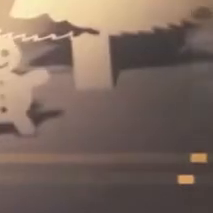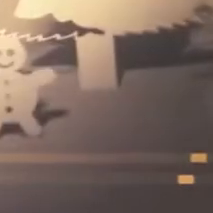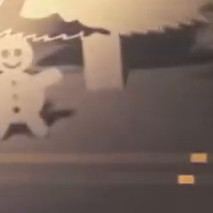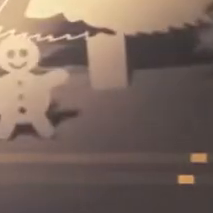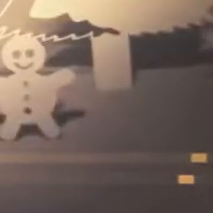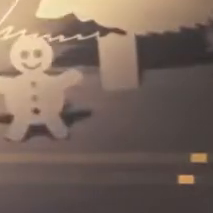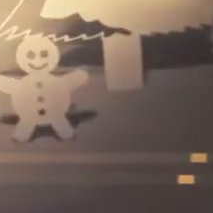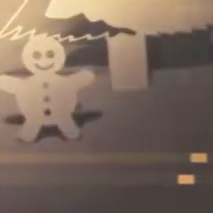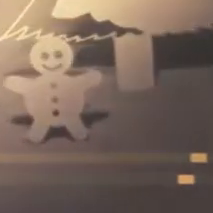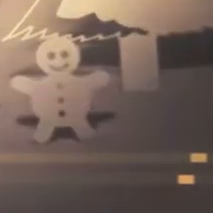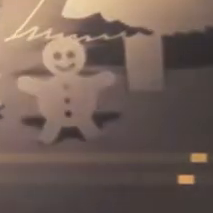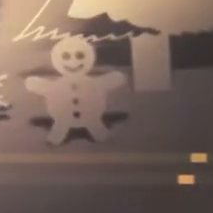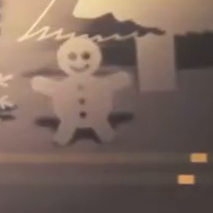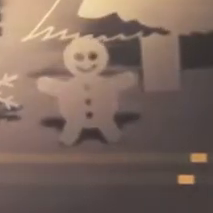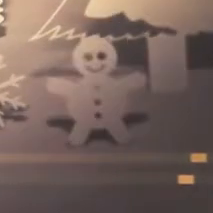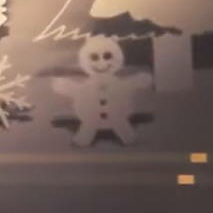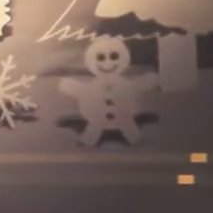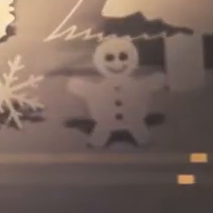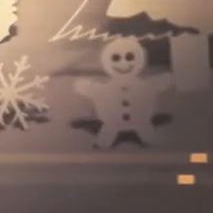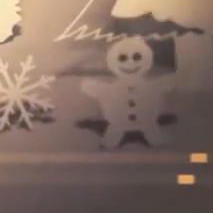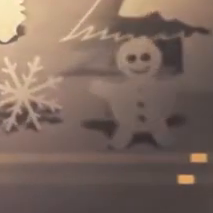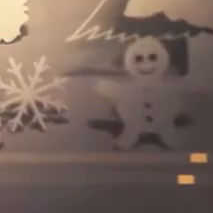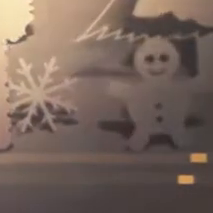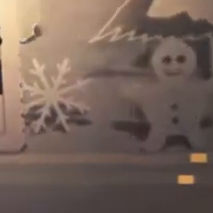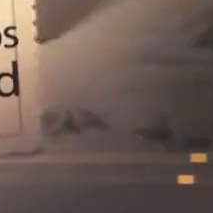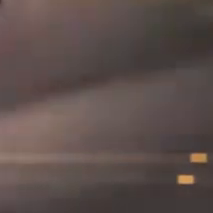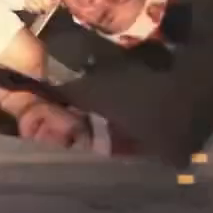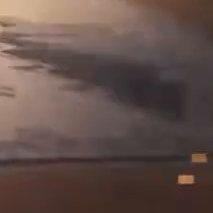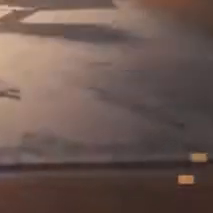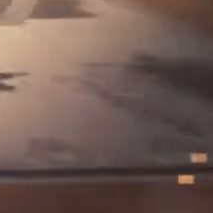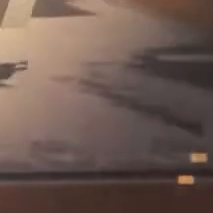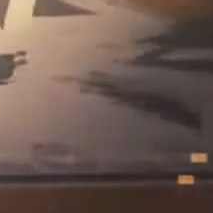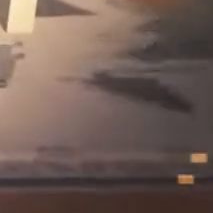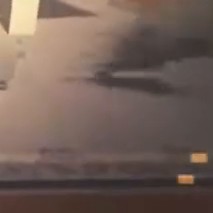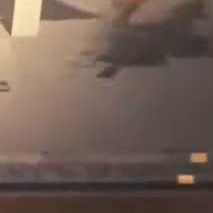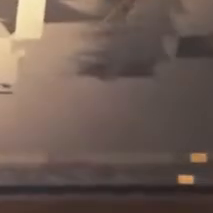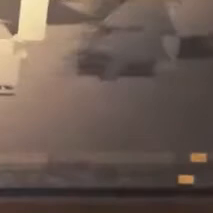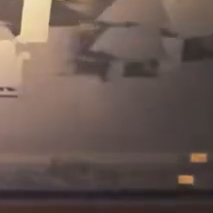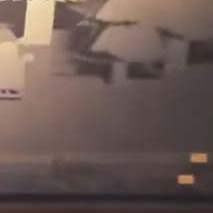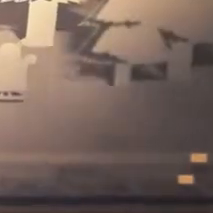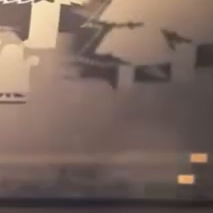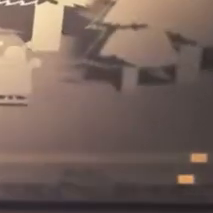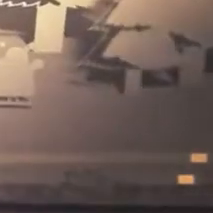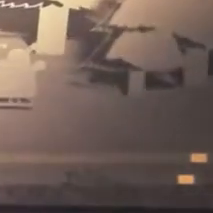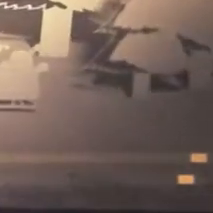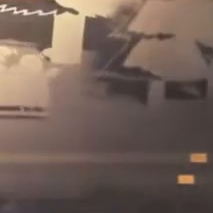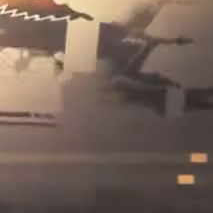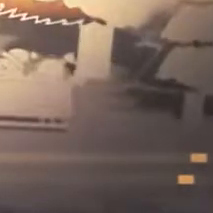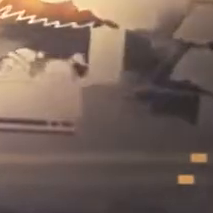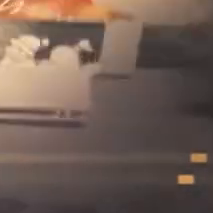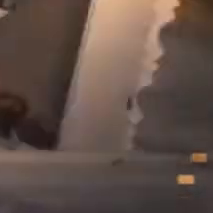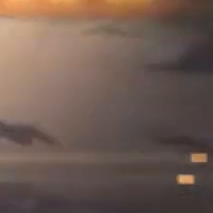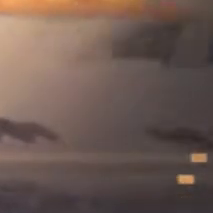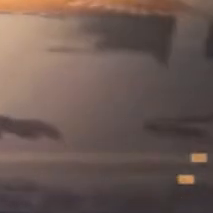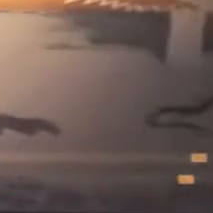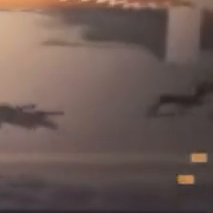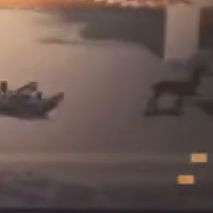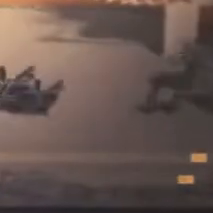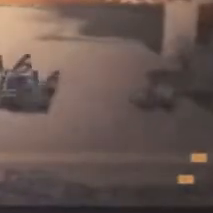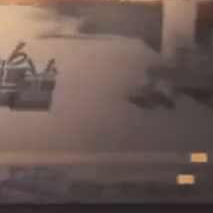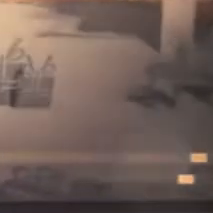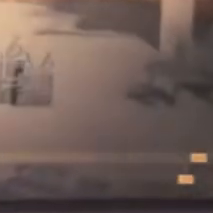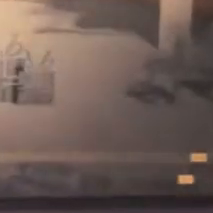Día a día trabajamos por la comunidad. Por tu familia.